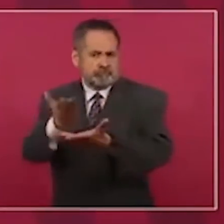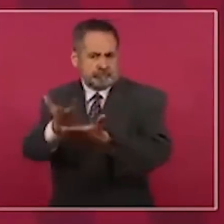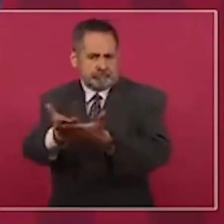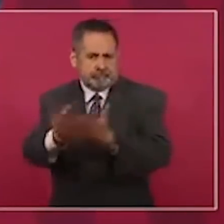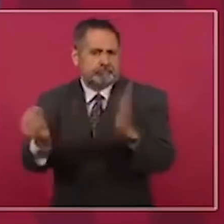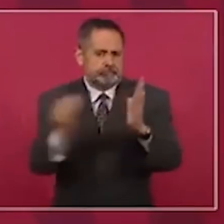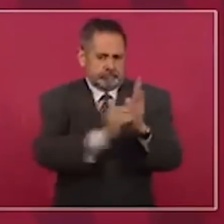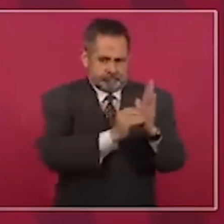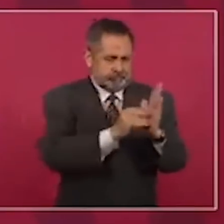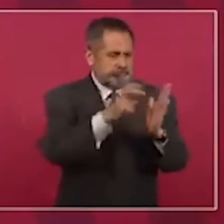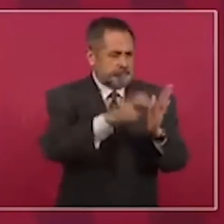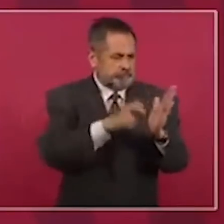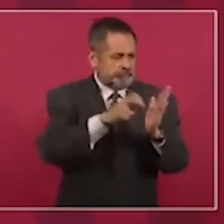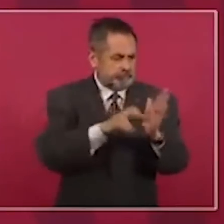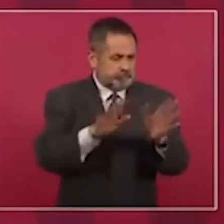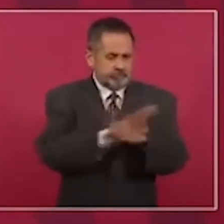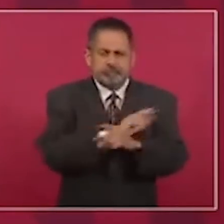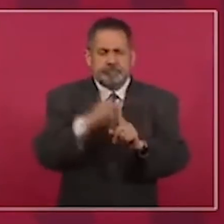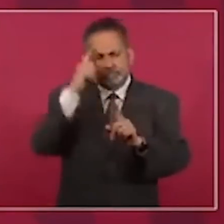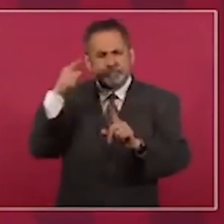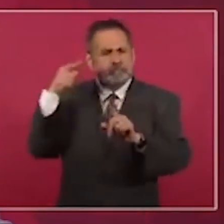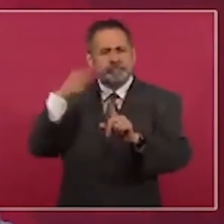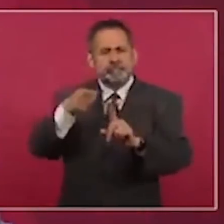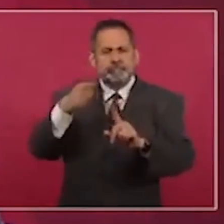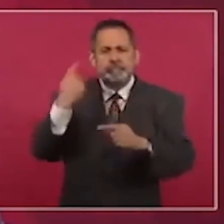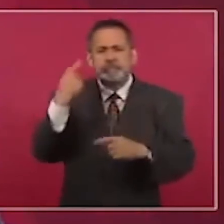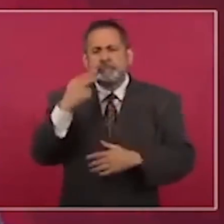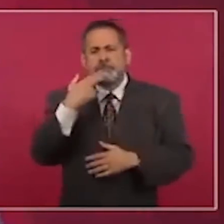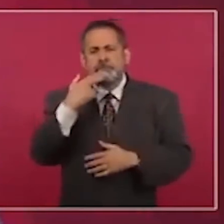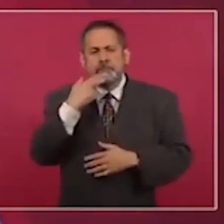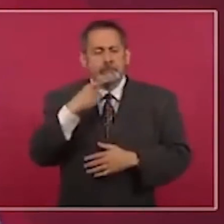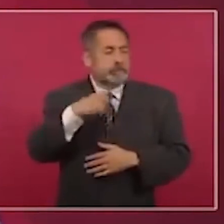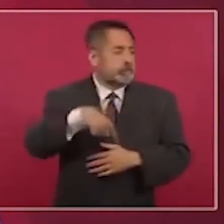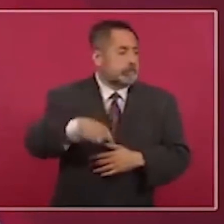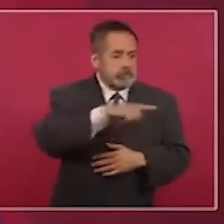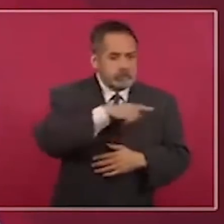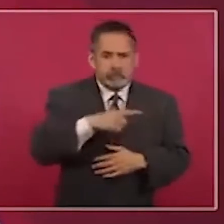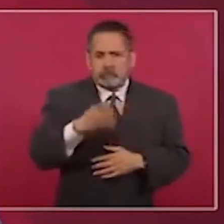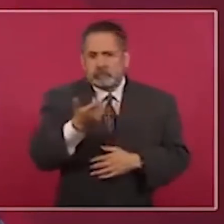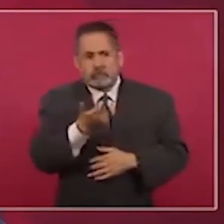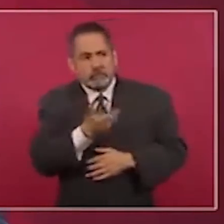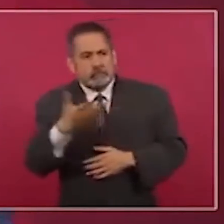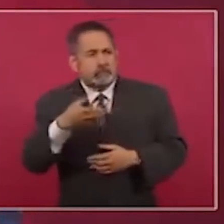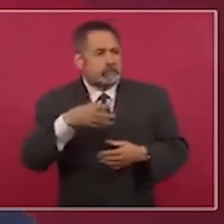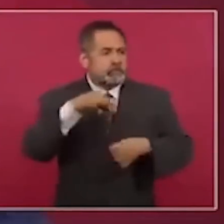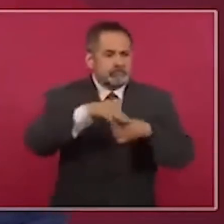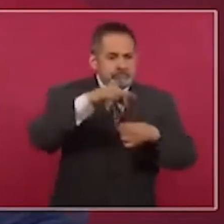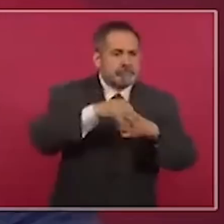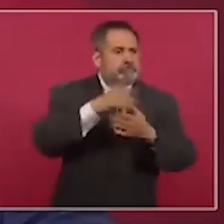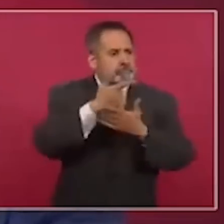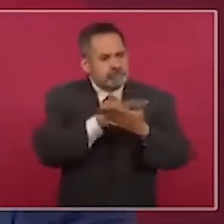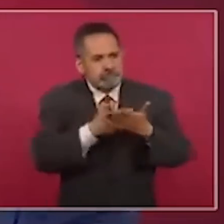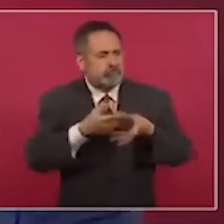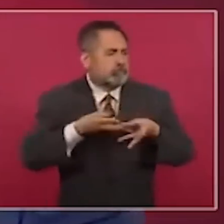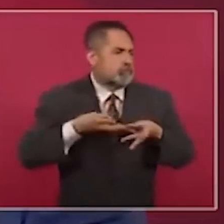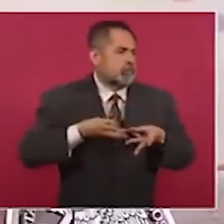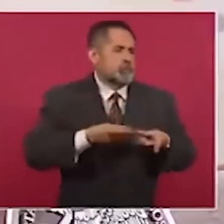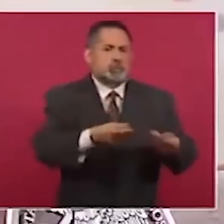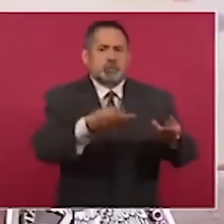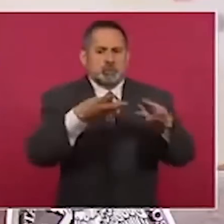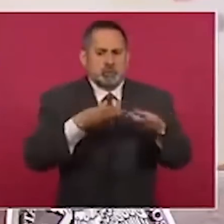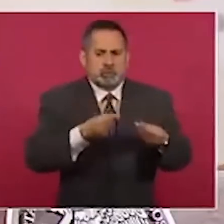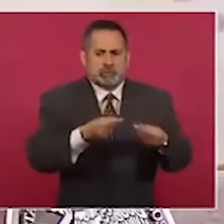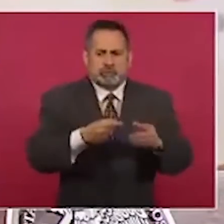básicamente, como primer objetivo, hacer más barata la democracia en nuestro país. Es un viejo reclamo de la